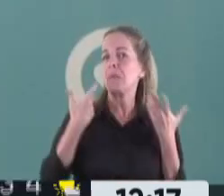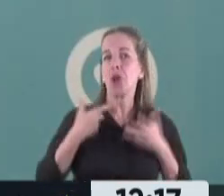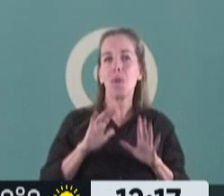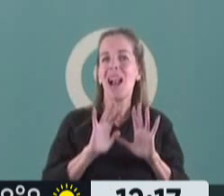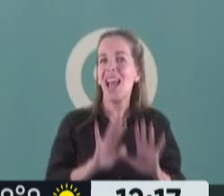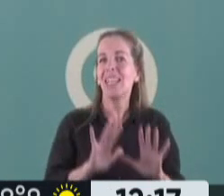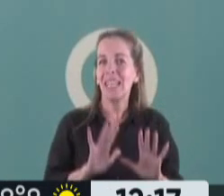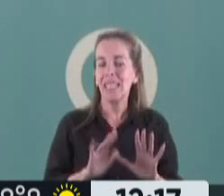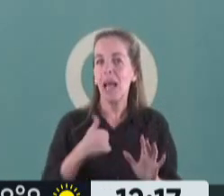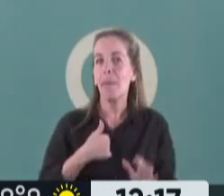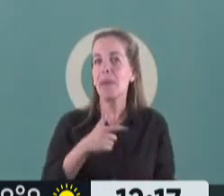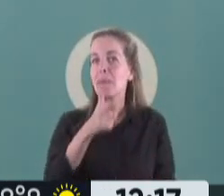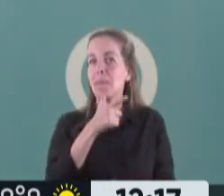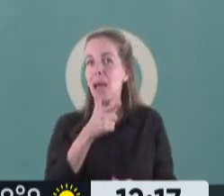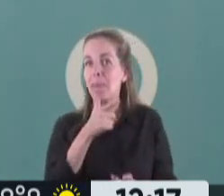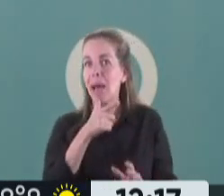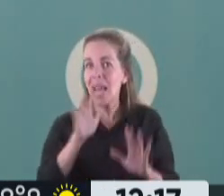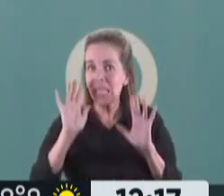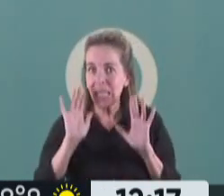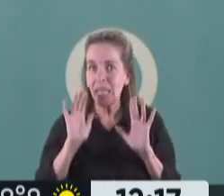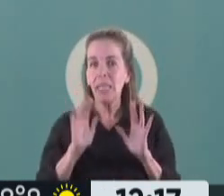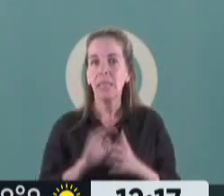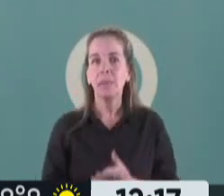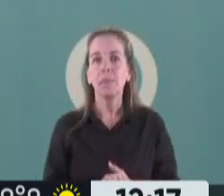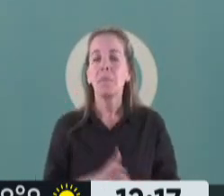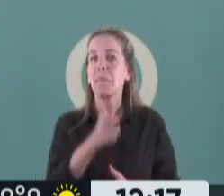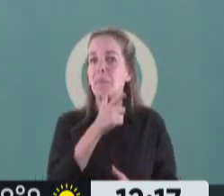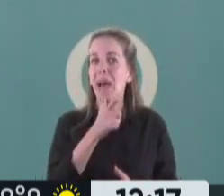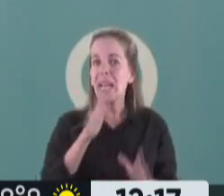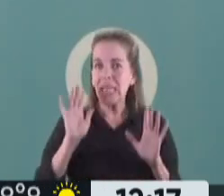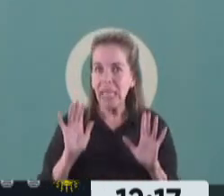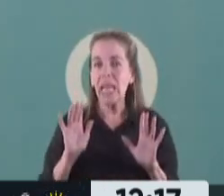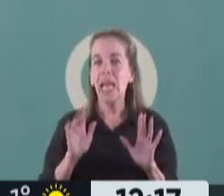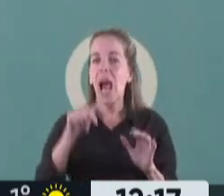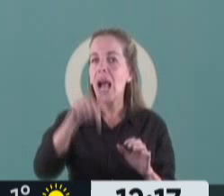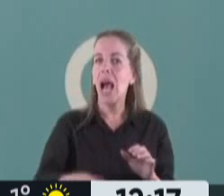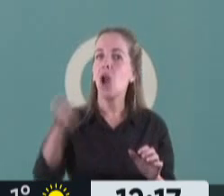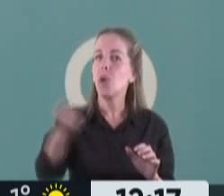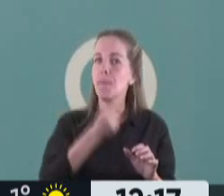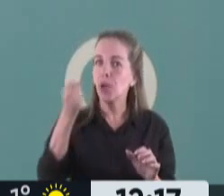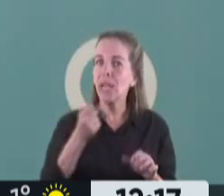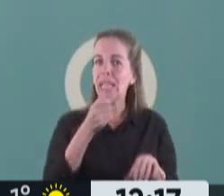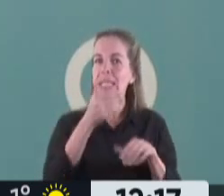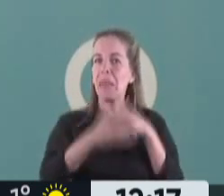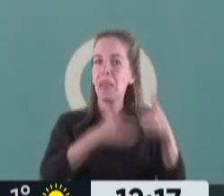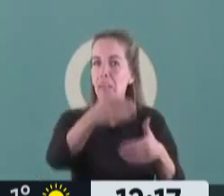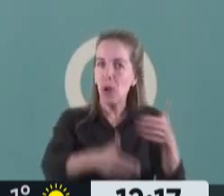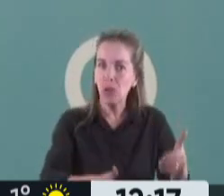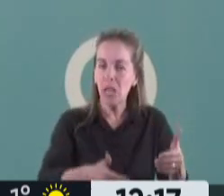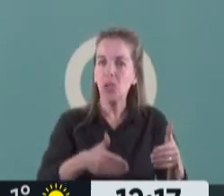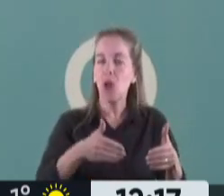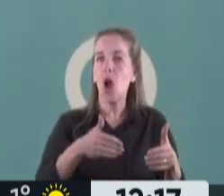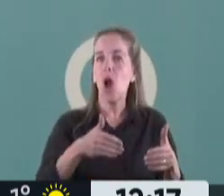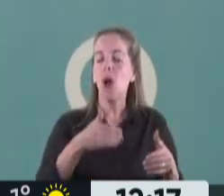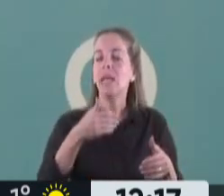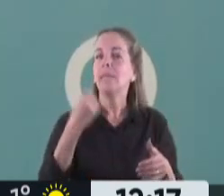legitimidad. Le digo, lo que me parece es que lo valioso de este proceso, y en eso